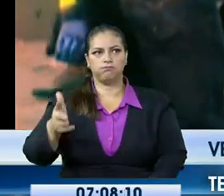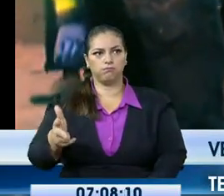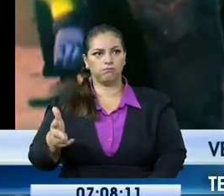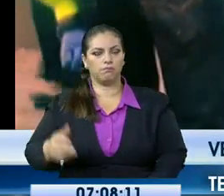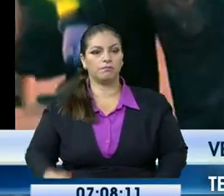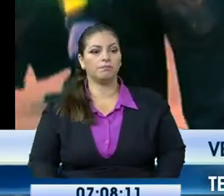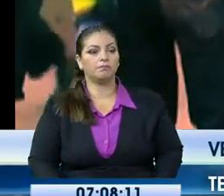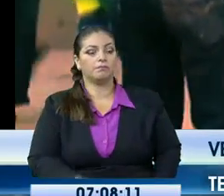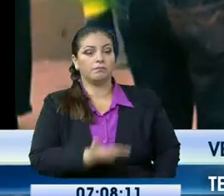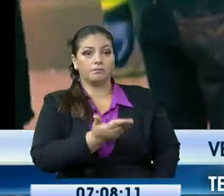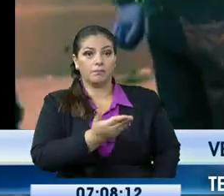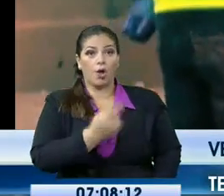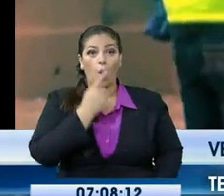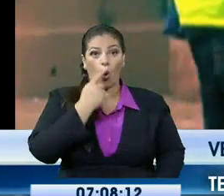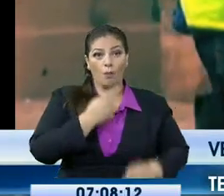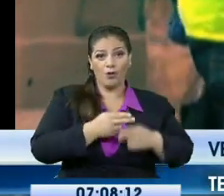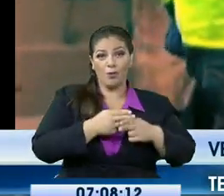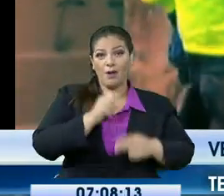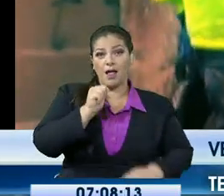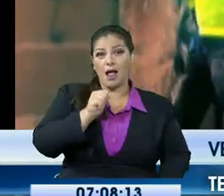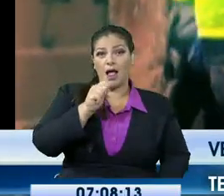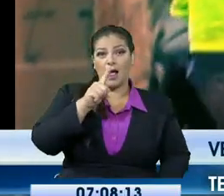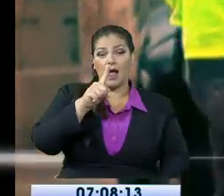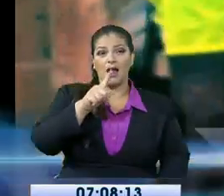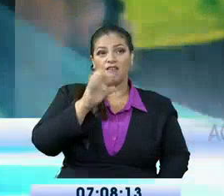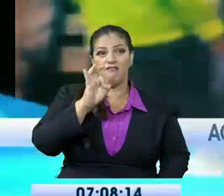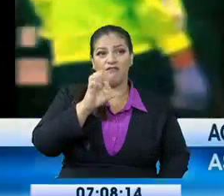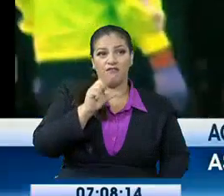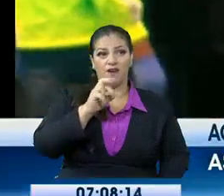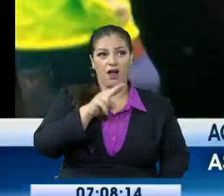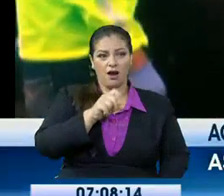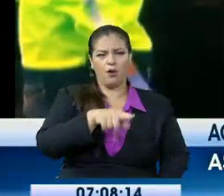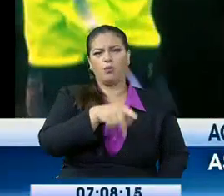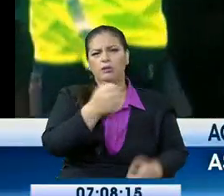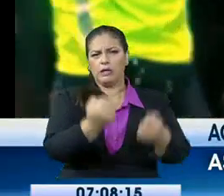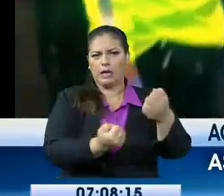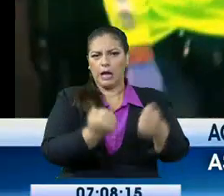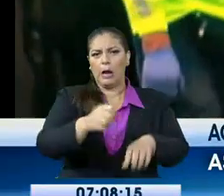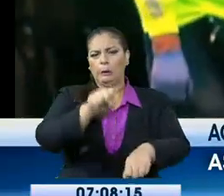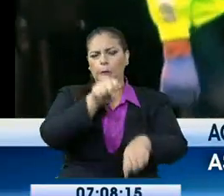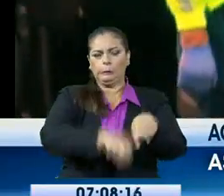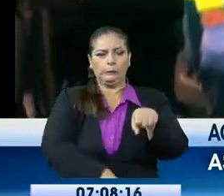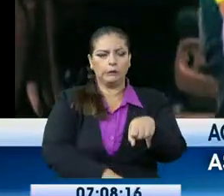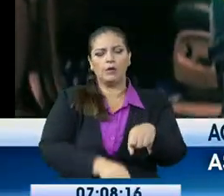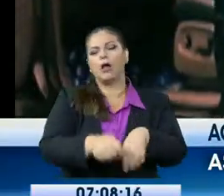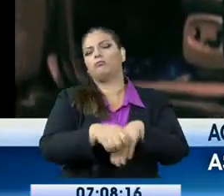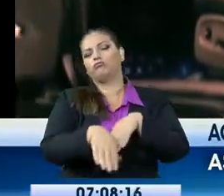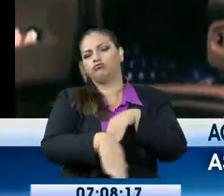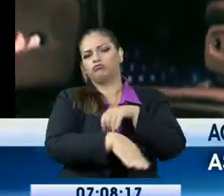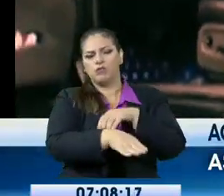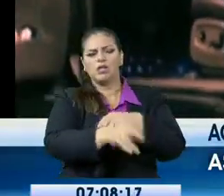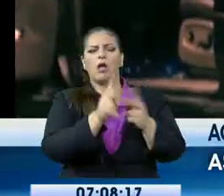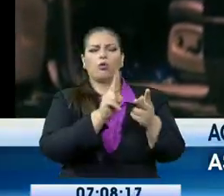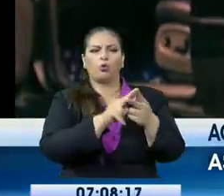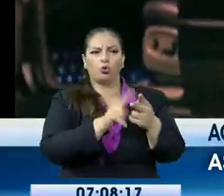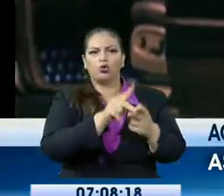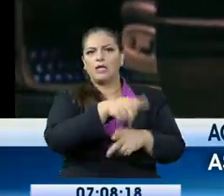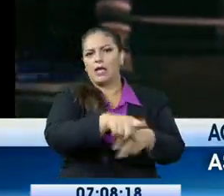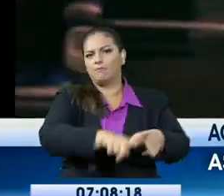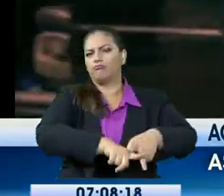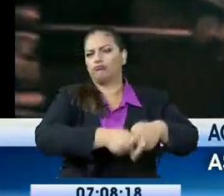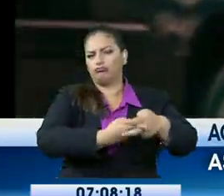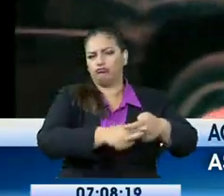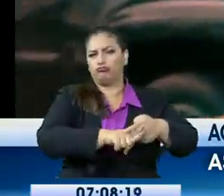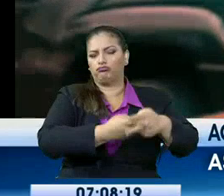al taller a arreglar su vehículo. Todo siempre él viene aquí, es primera vez que lo han venido siguiendo para